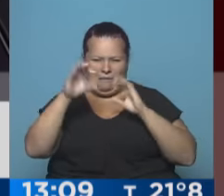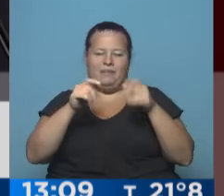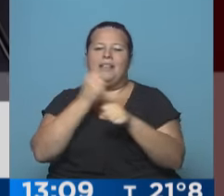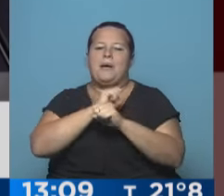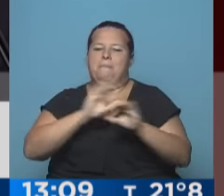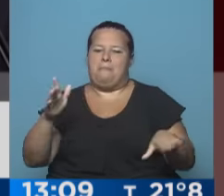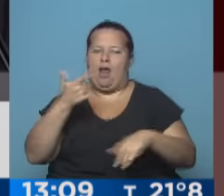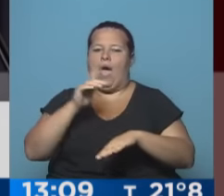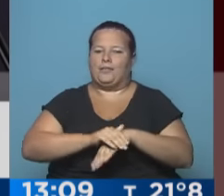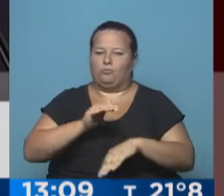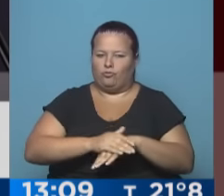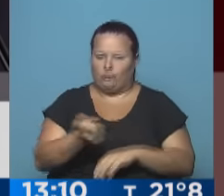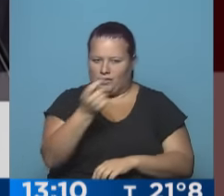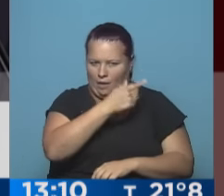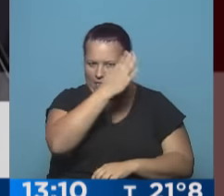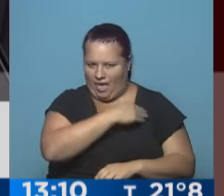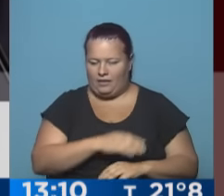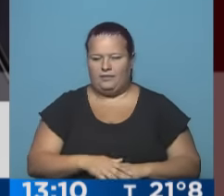que vivimos.